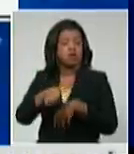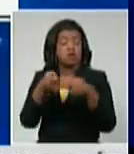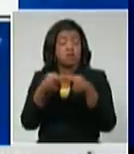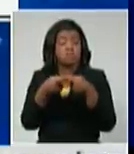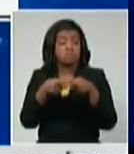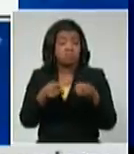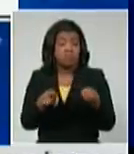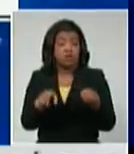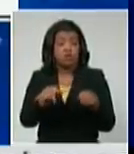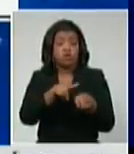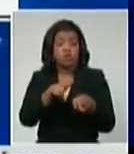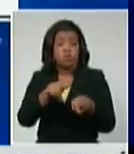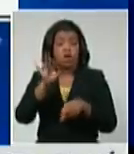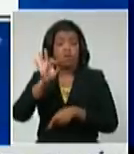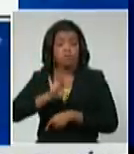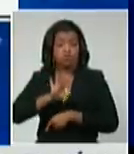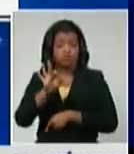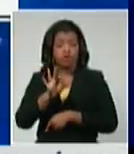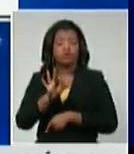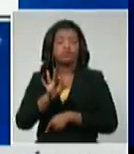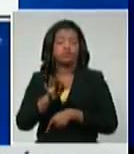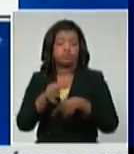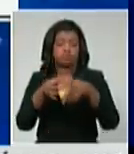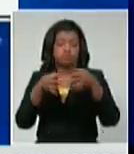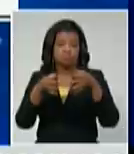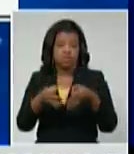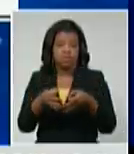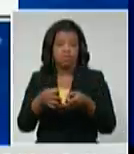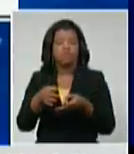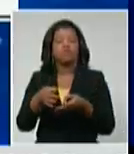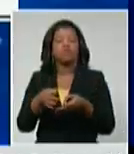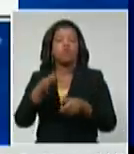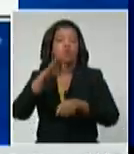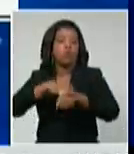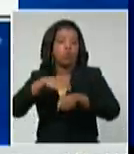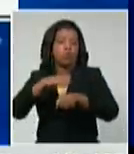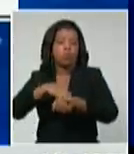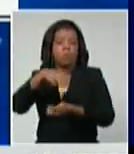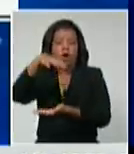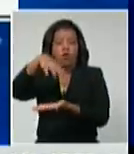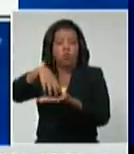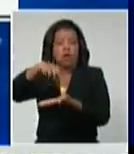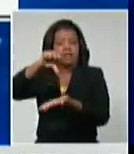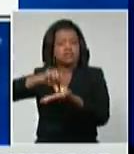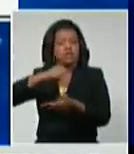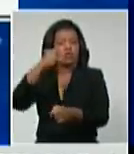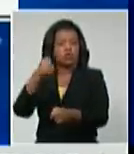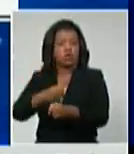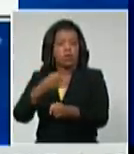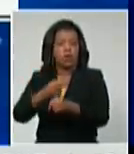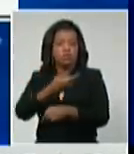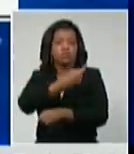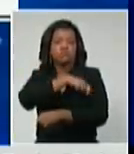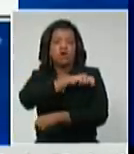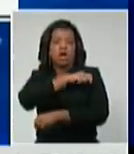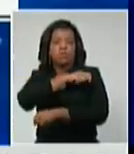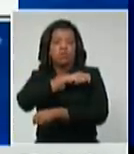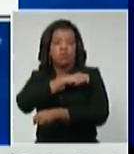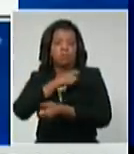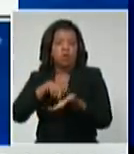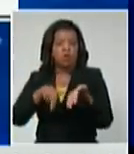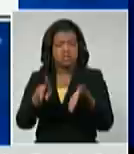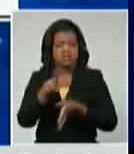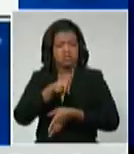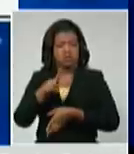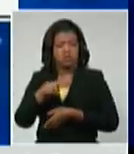tiene circunscrito a una institución, los casos que se han confirmado y que ya hace varios días no